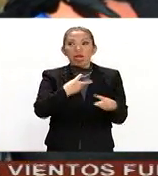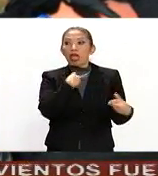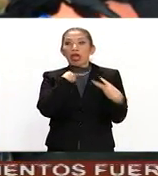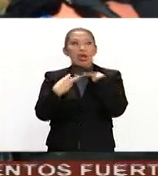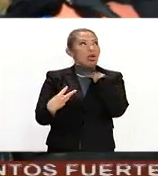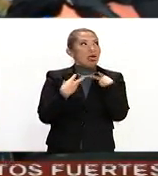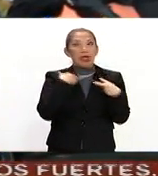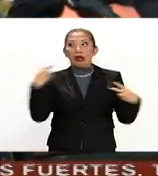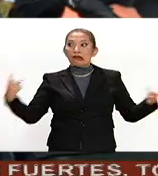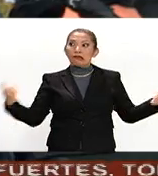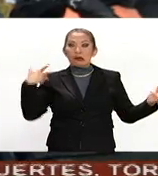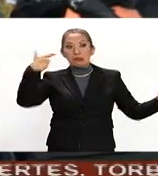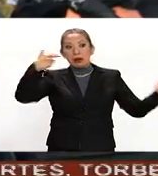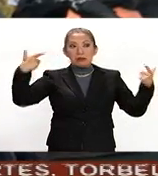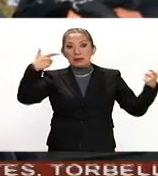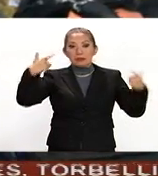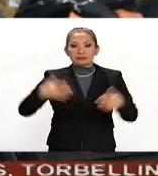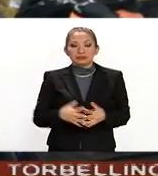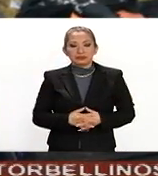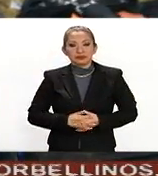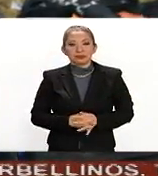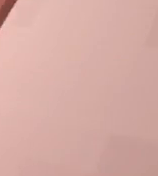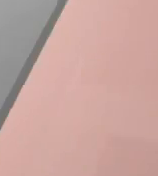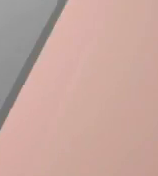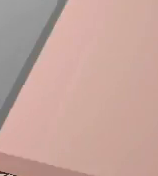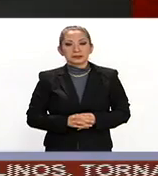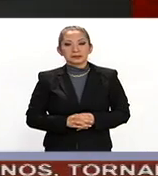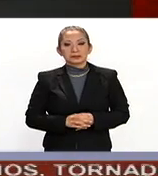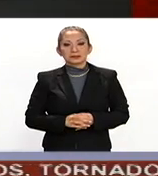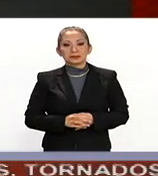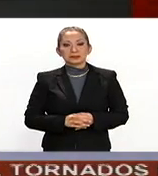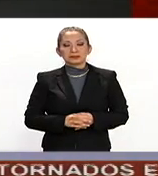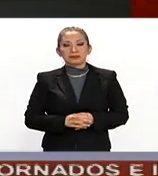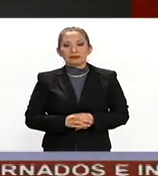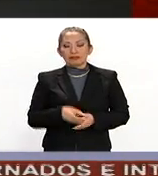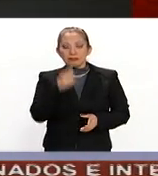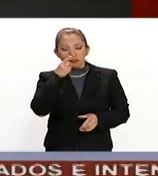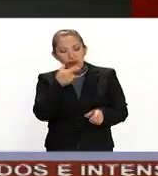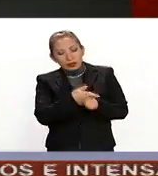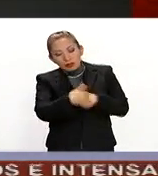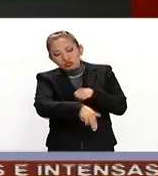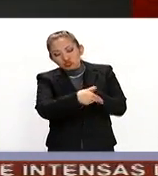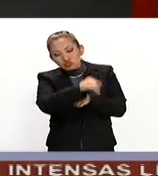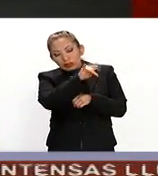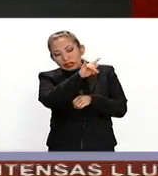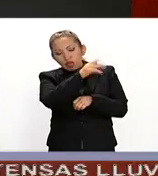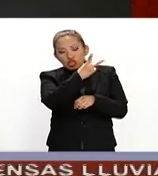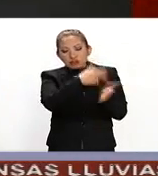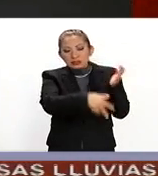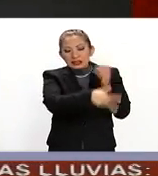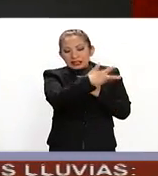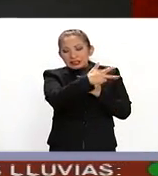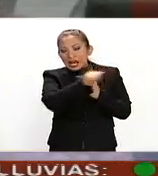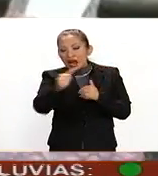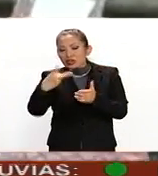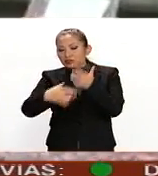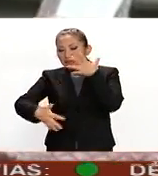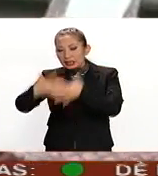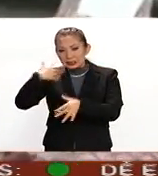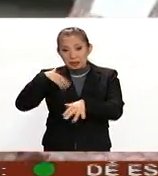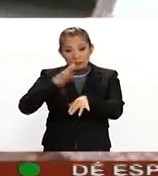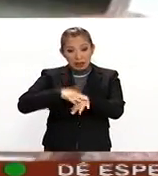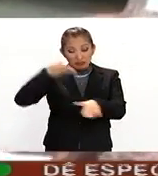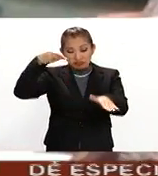atrapada justamente en este fuego cruzado. De acuerdo con cifras del INEGI, entre 2013 y 2015 cada día